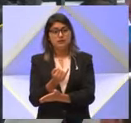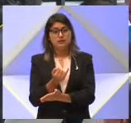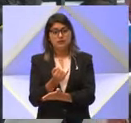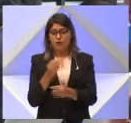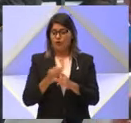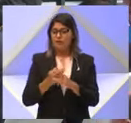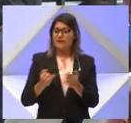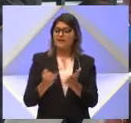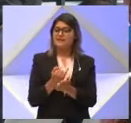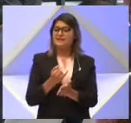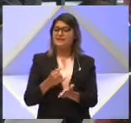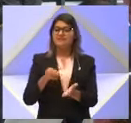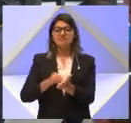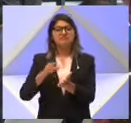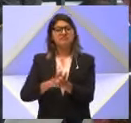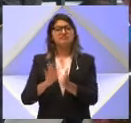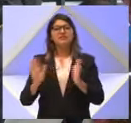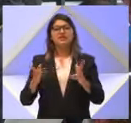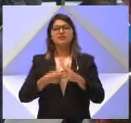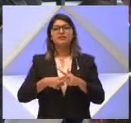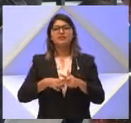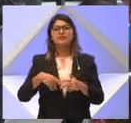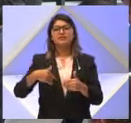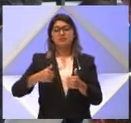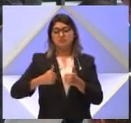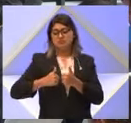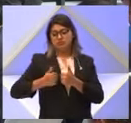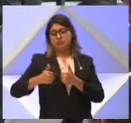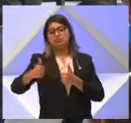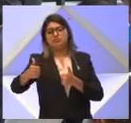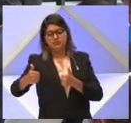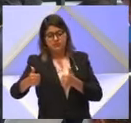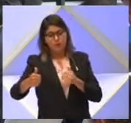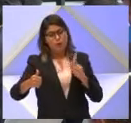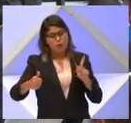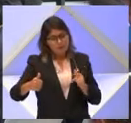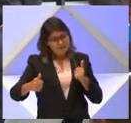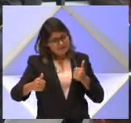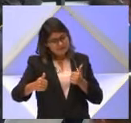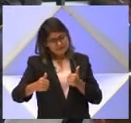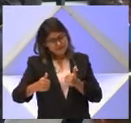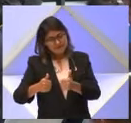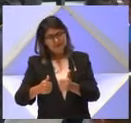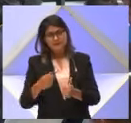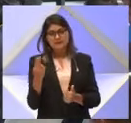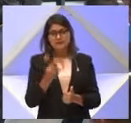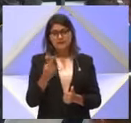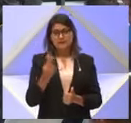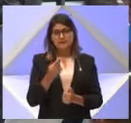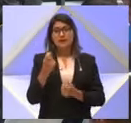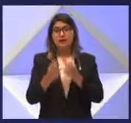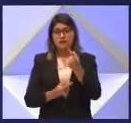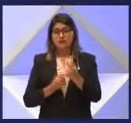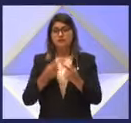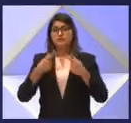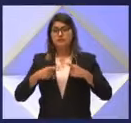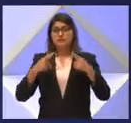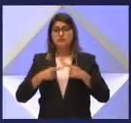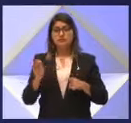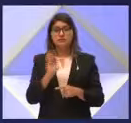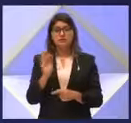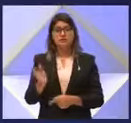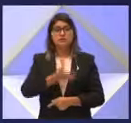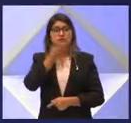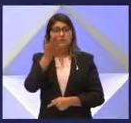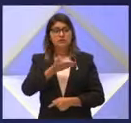porque aquellas personas a las que se logre alcanzar y aumentar la cobertura muy pronto se van a acostumbrar al ancho de banda